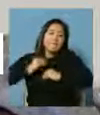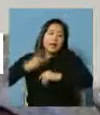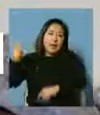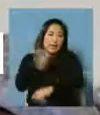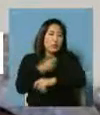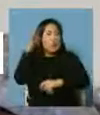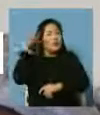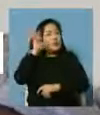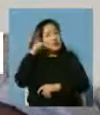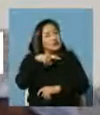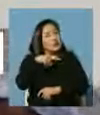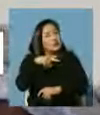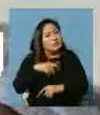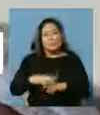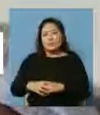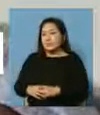su opinión?